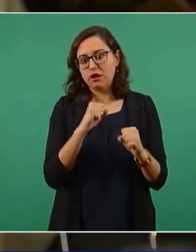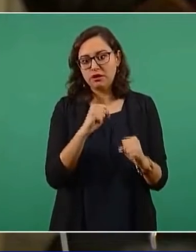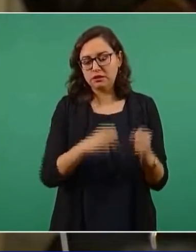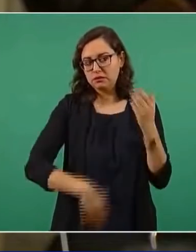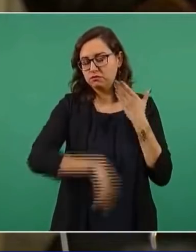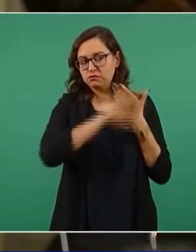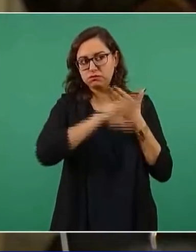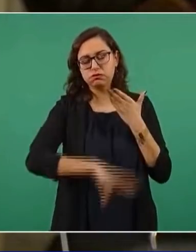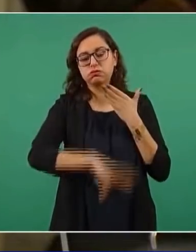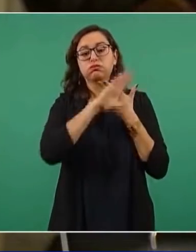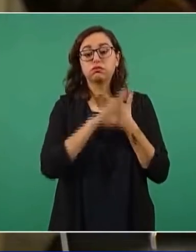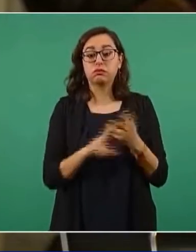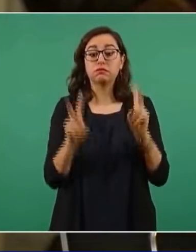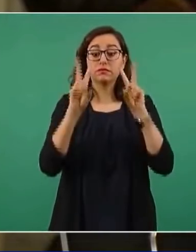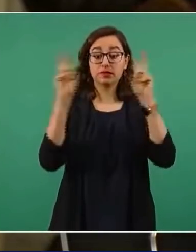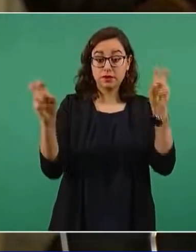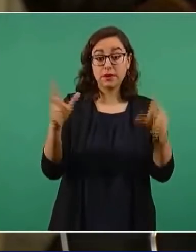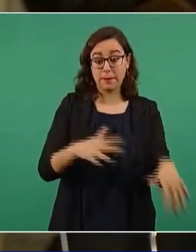ver con